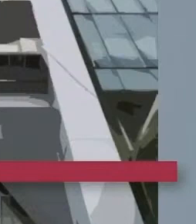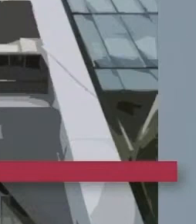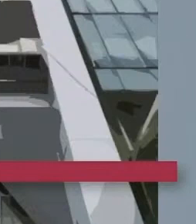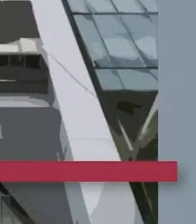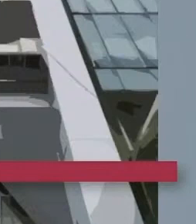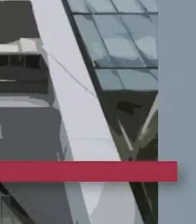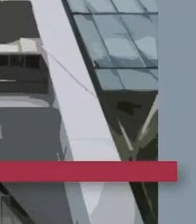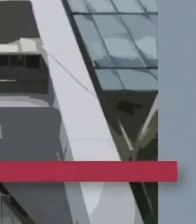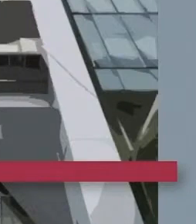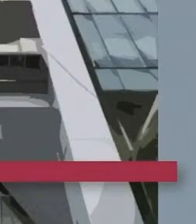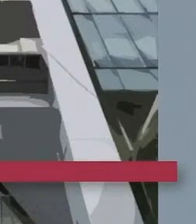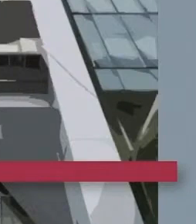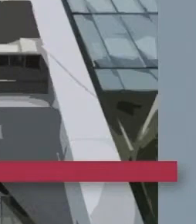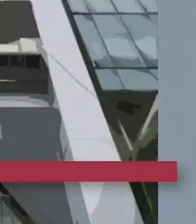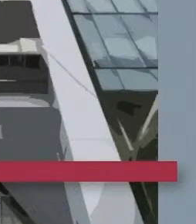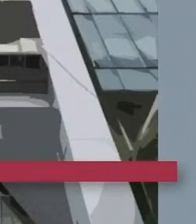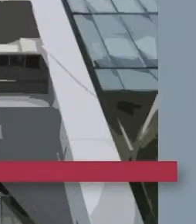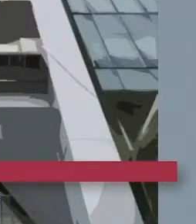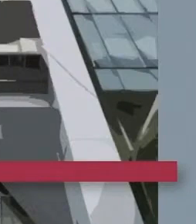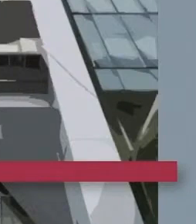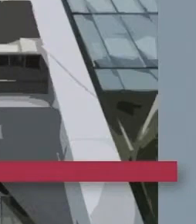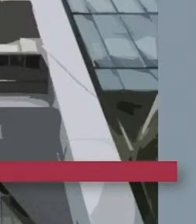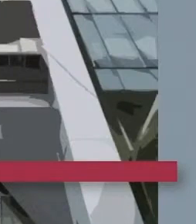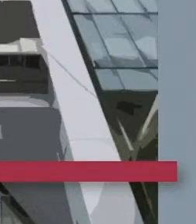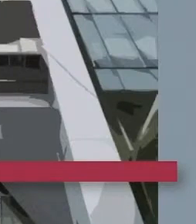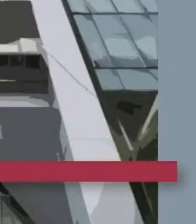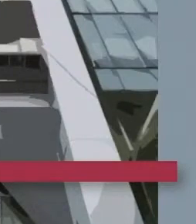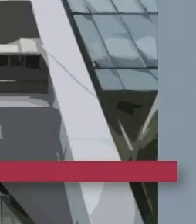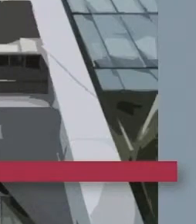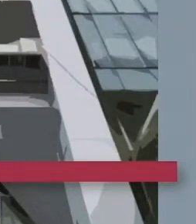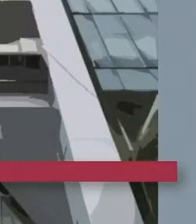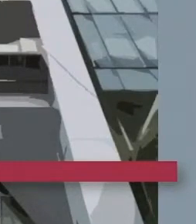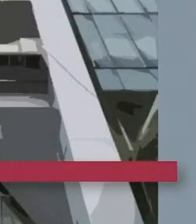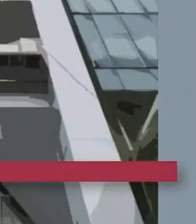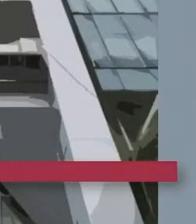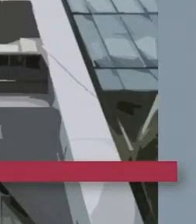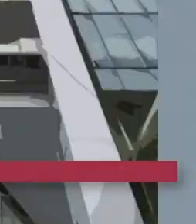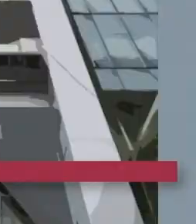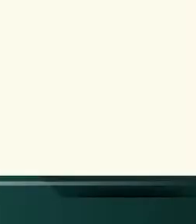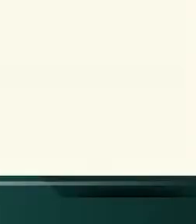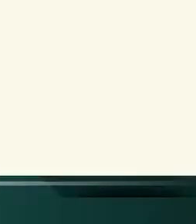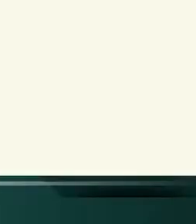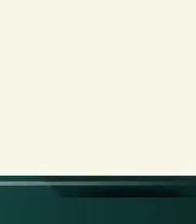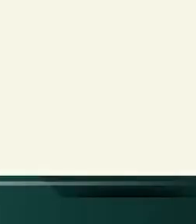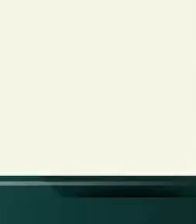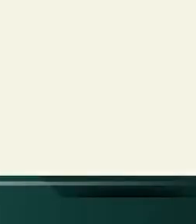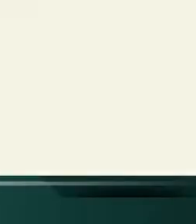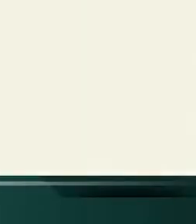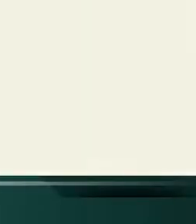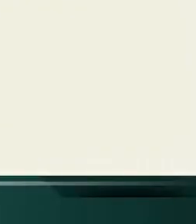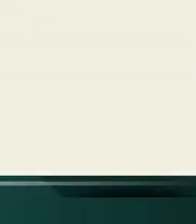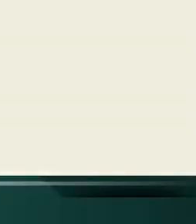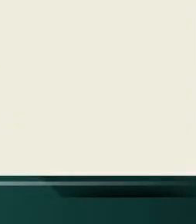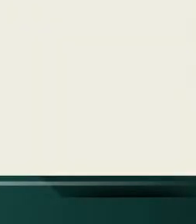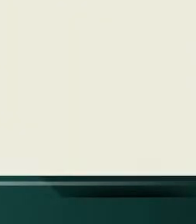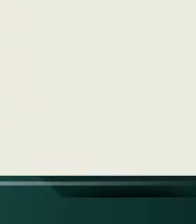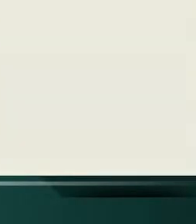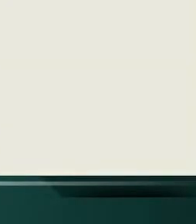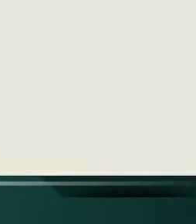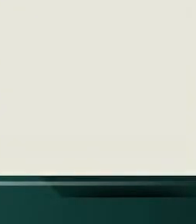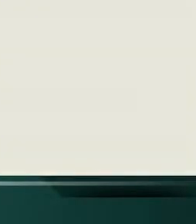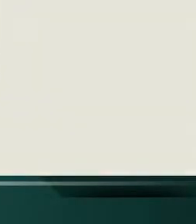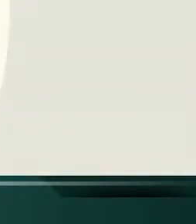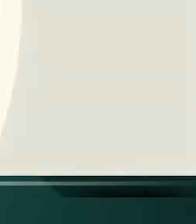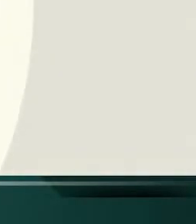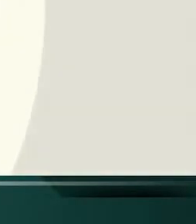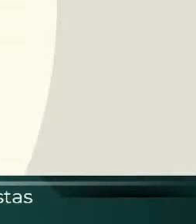Esquema de reembolso del Programa de Apoyo Financiero a Empresas Familiares. Modalidad microempresa